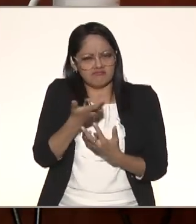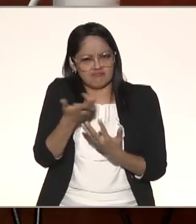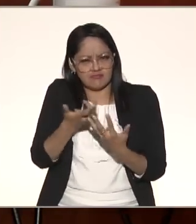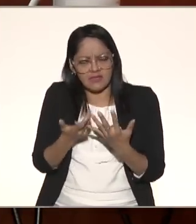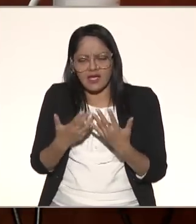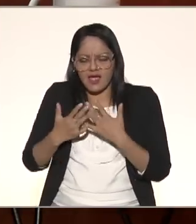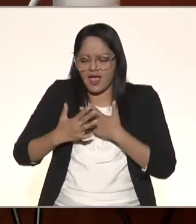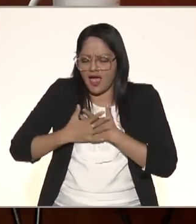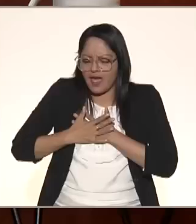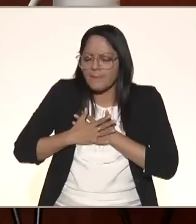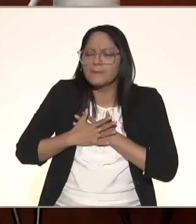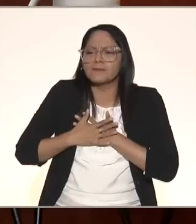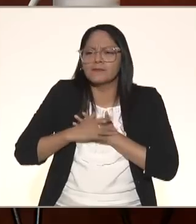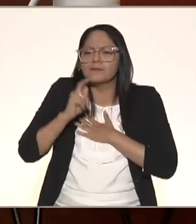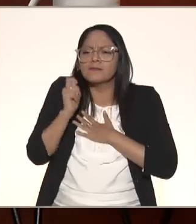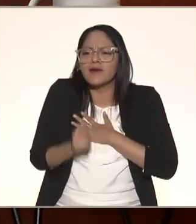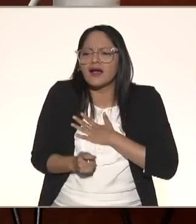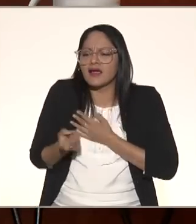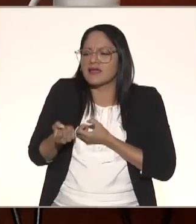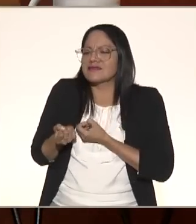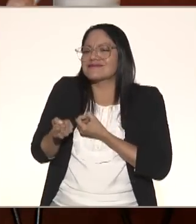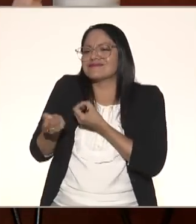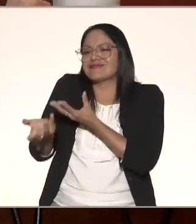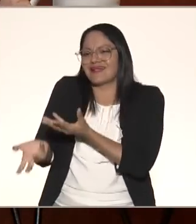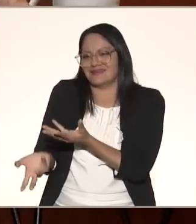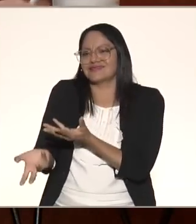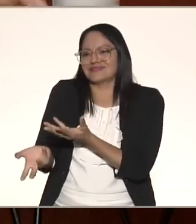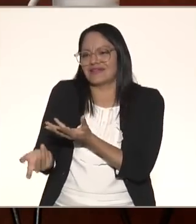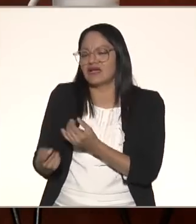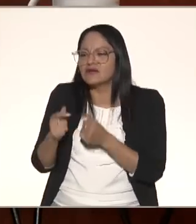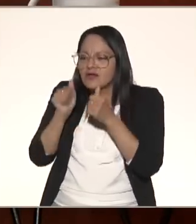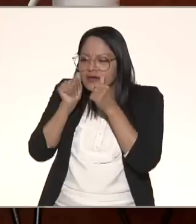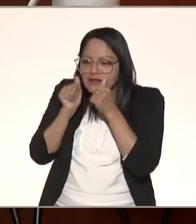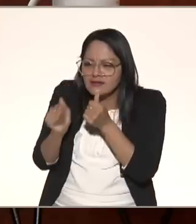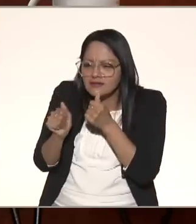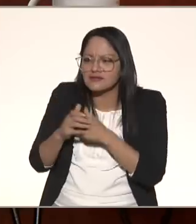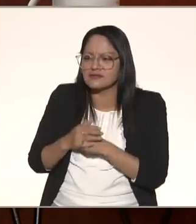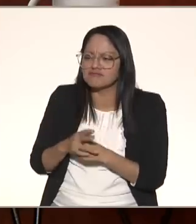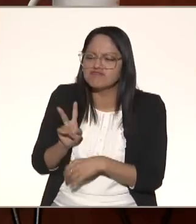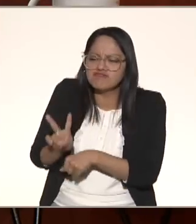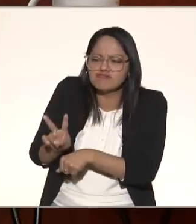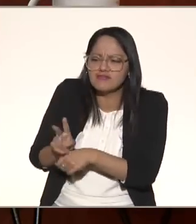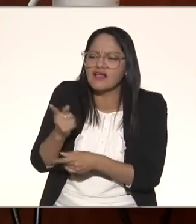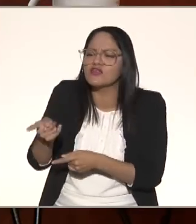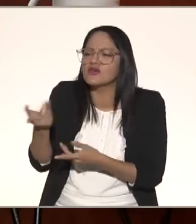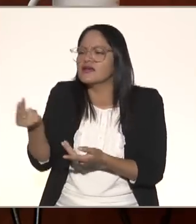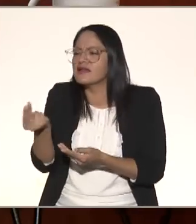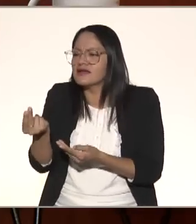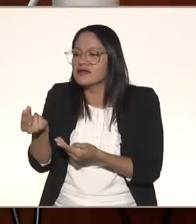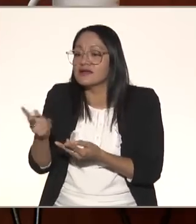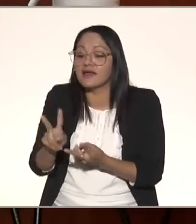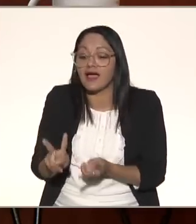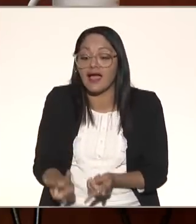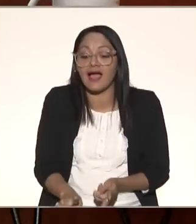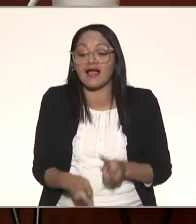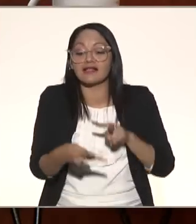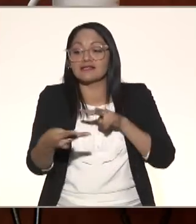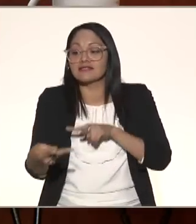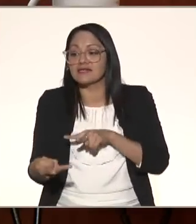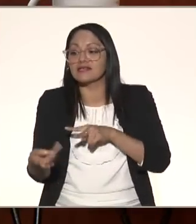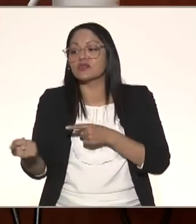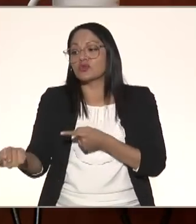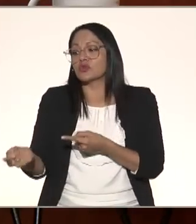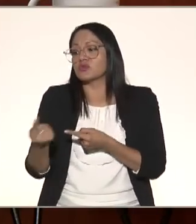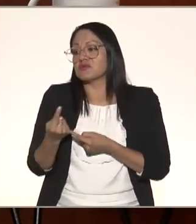mi amor se vuelca a entregarte a estar pendiente de ti y al día siguiente lo que ocurra lo estoy recibiendo y